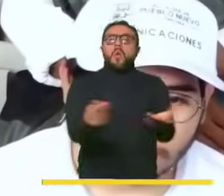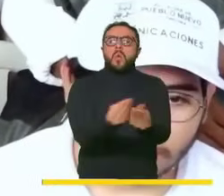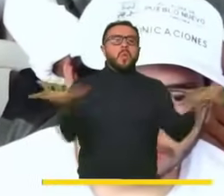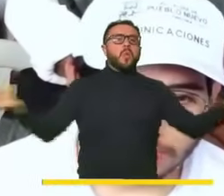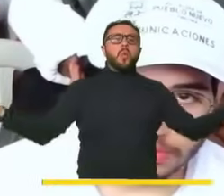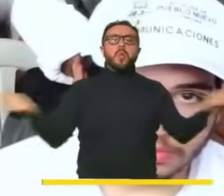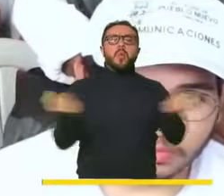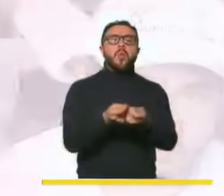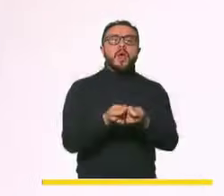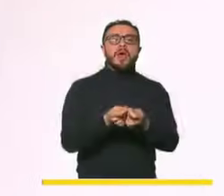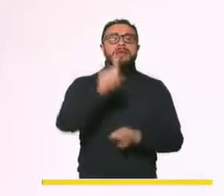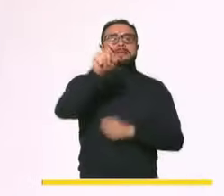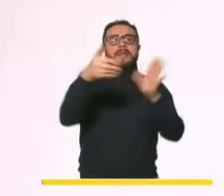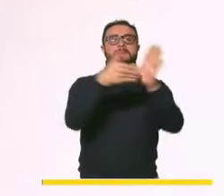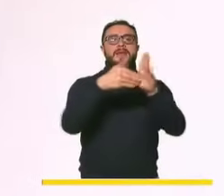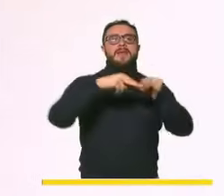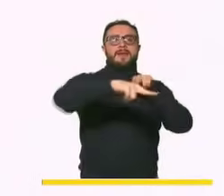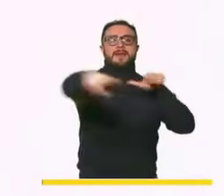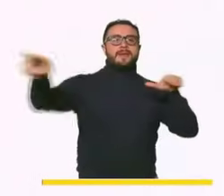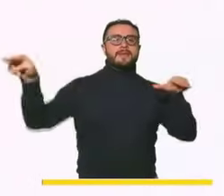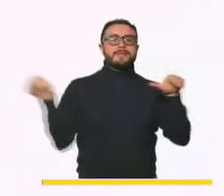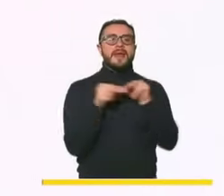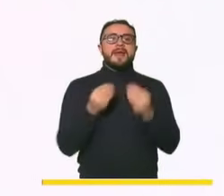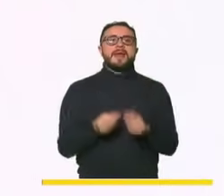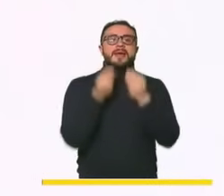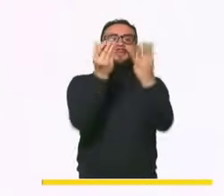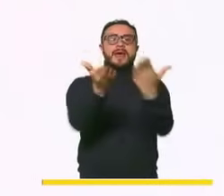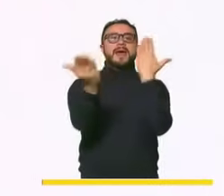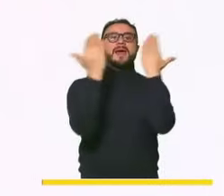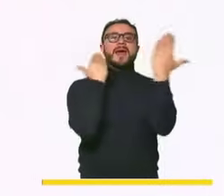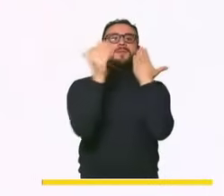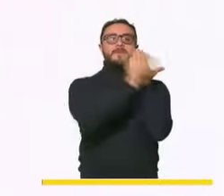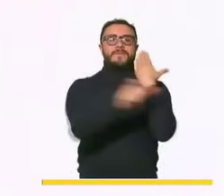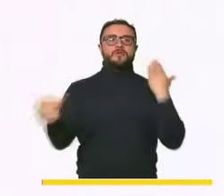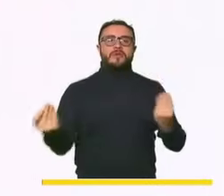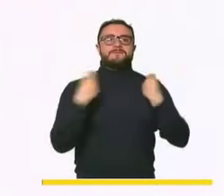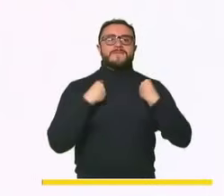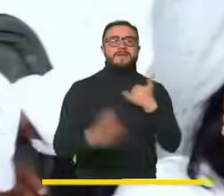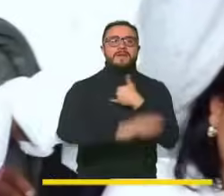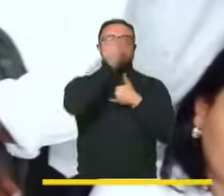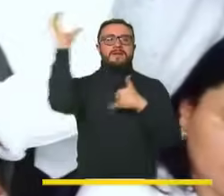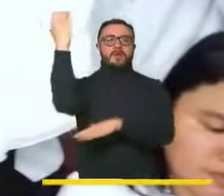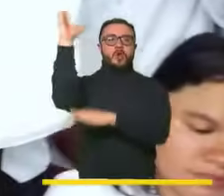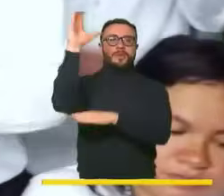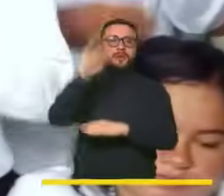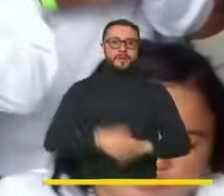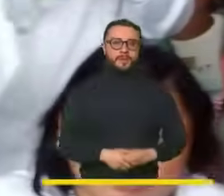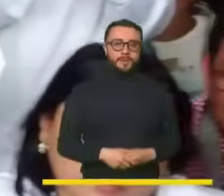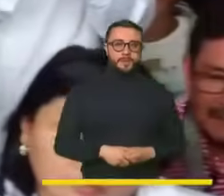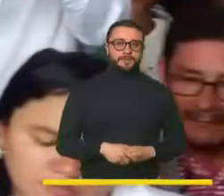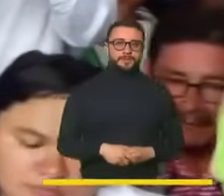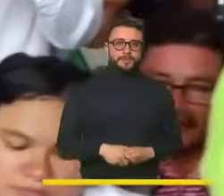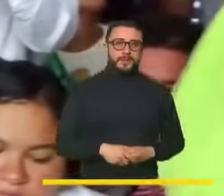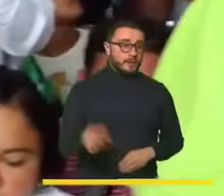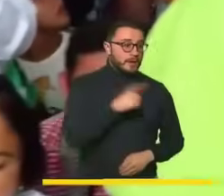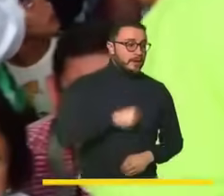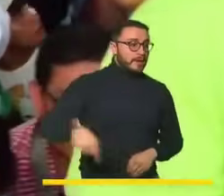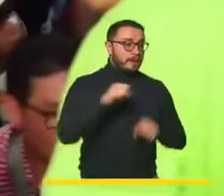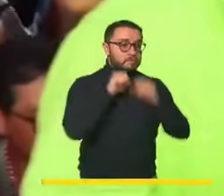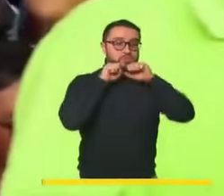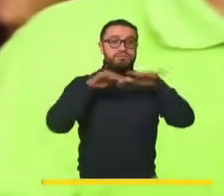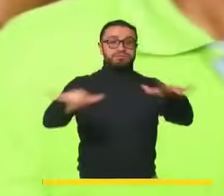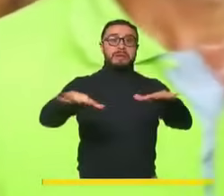6.000 hectáreas al pueblo campesino del Caribe colombiano, que se extiende